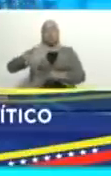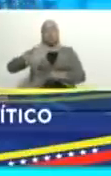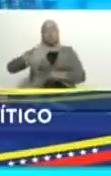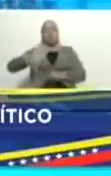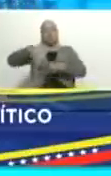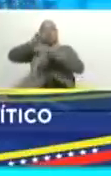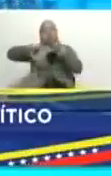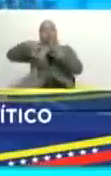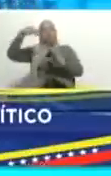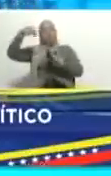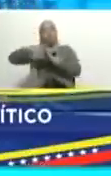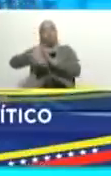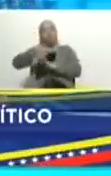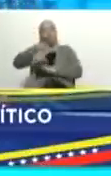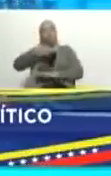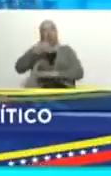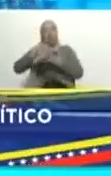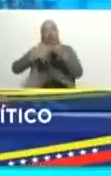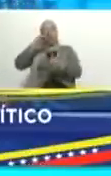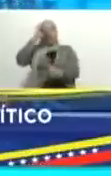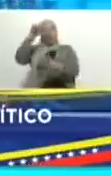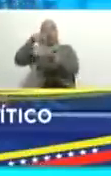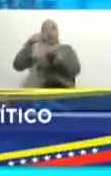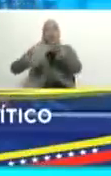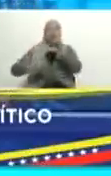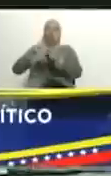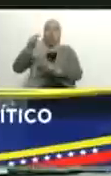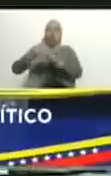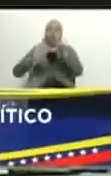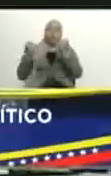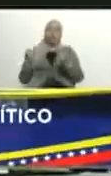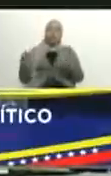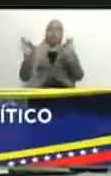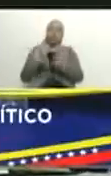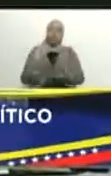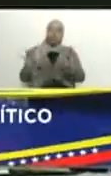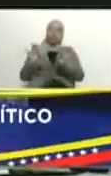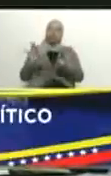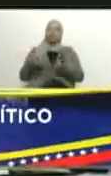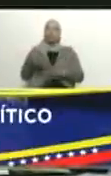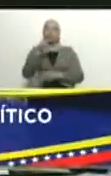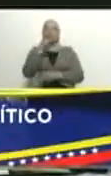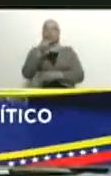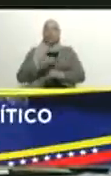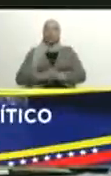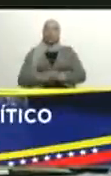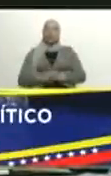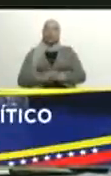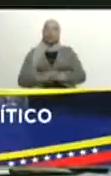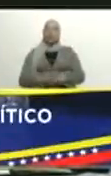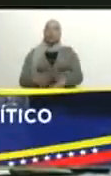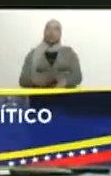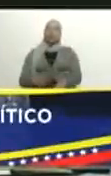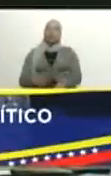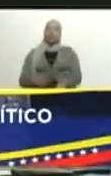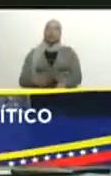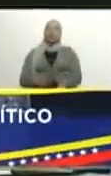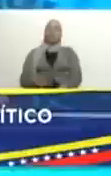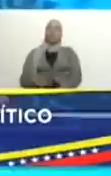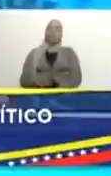Una paz profunda, porque ha sido lograda, ha sido construida. Nadie nos la regaló. La armonía